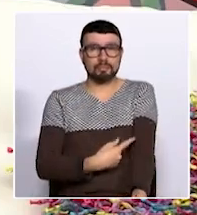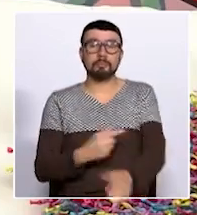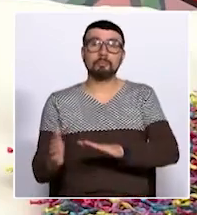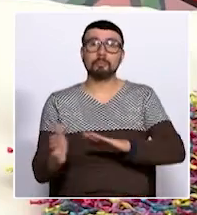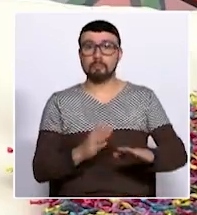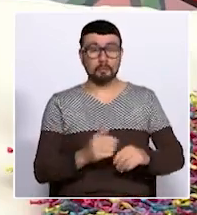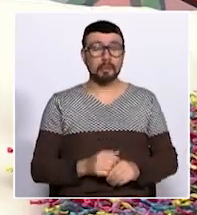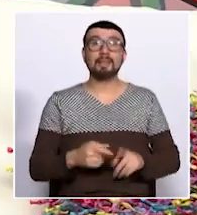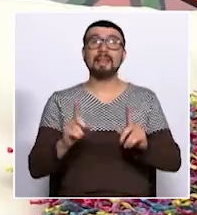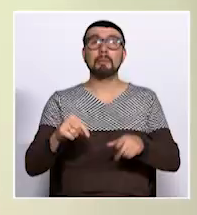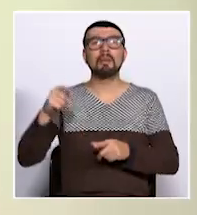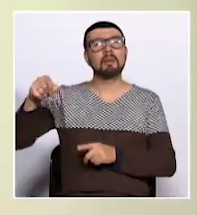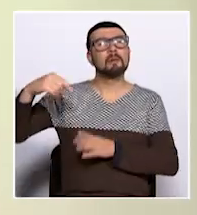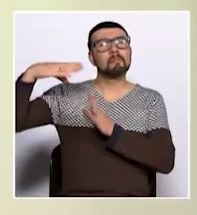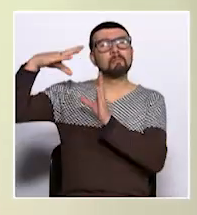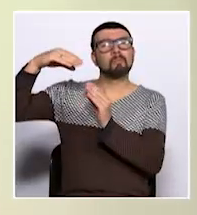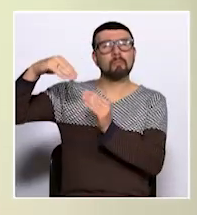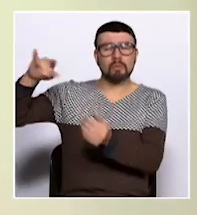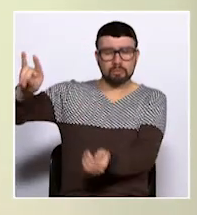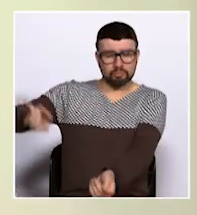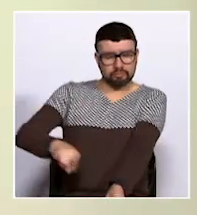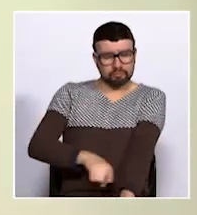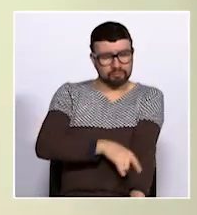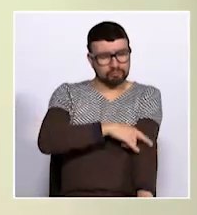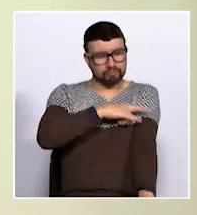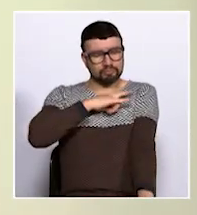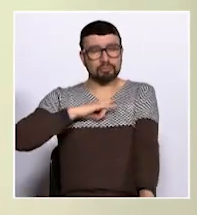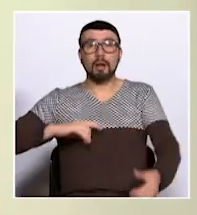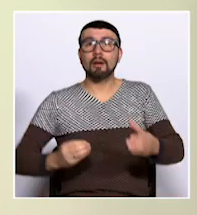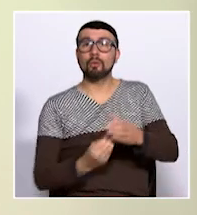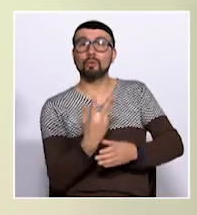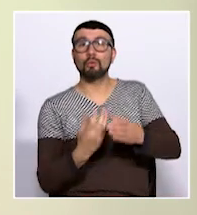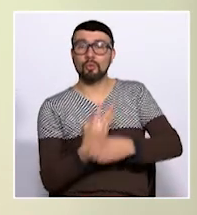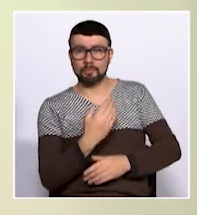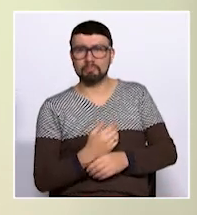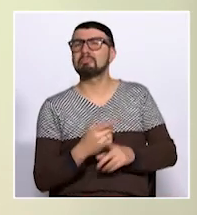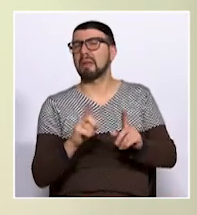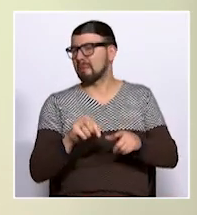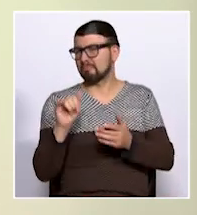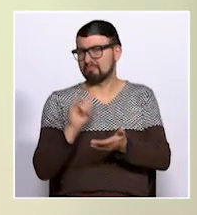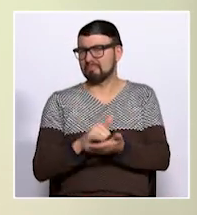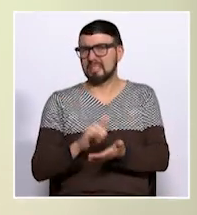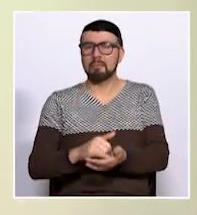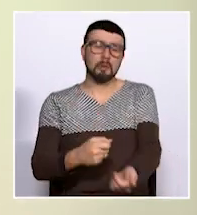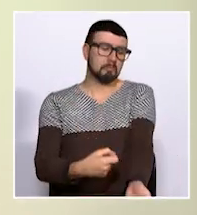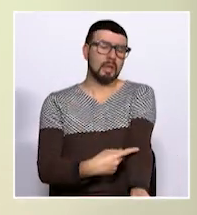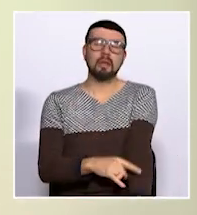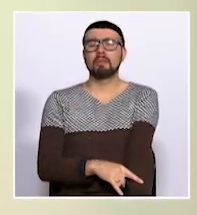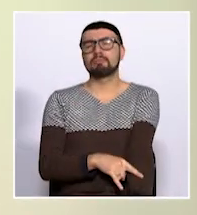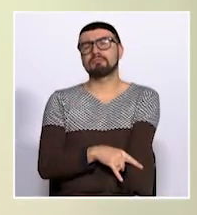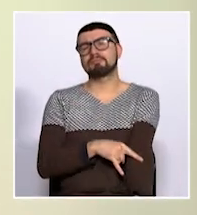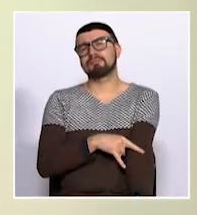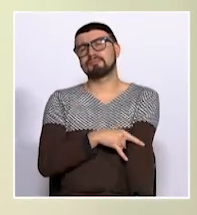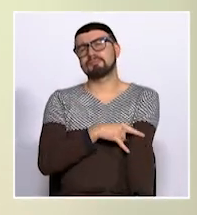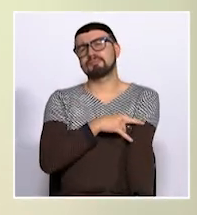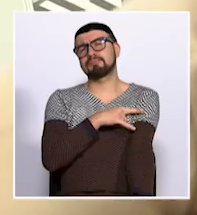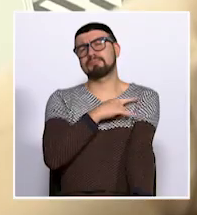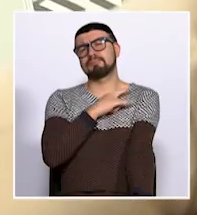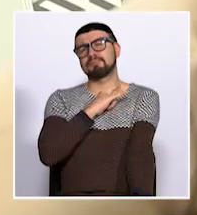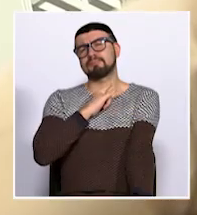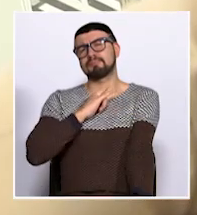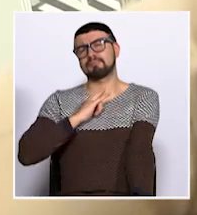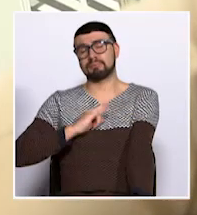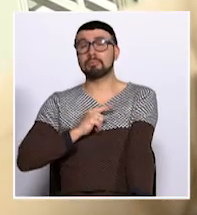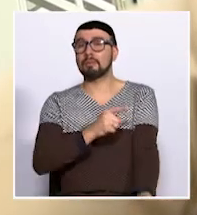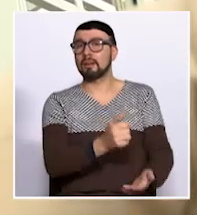sueros homeopáticos. ¿Qué es un suero homeopático? Es un suero intravenoso, como ya lo habíamos dicho, sirve para tratar cualquier tipo